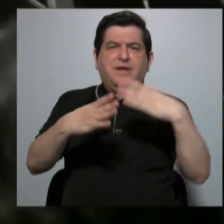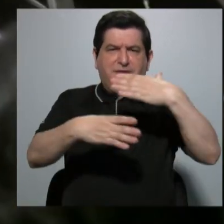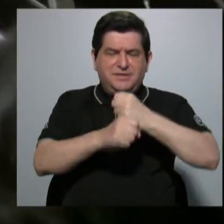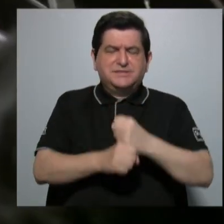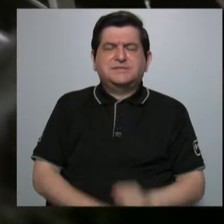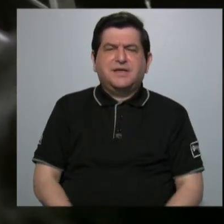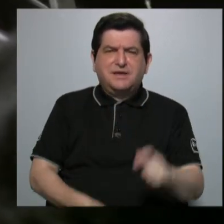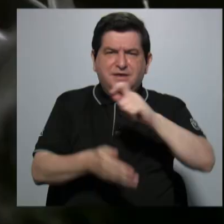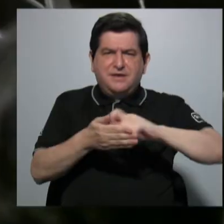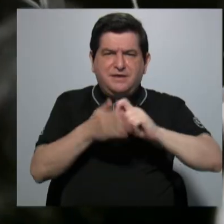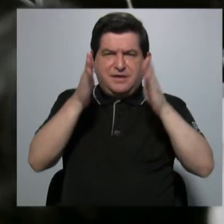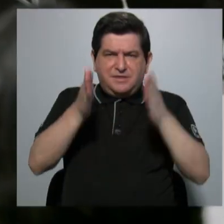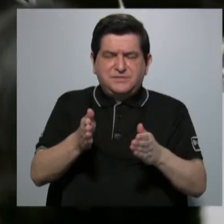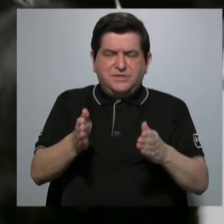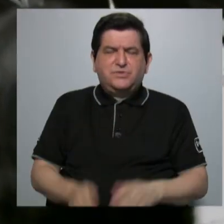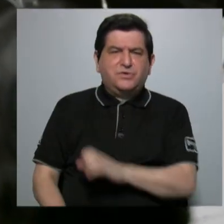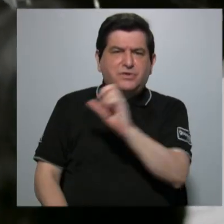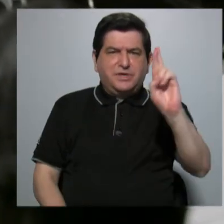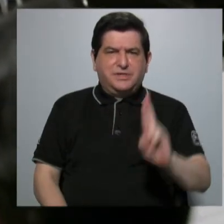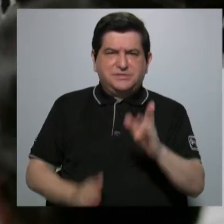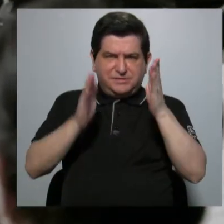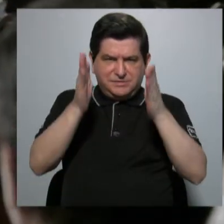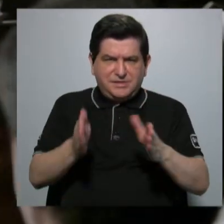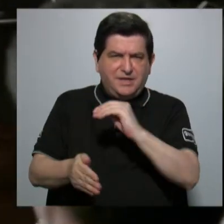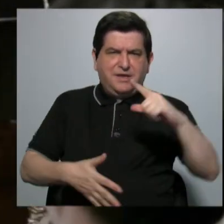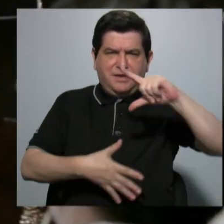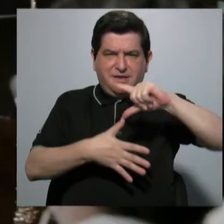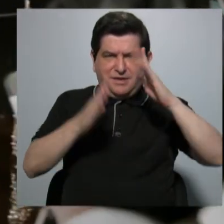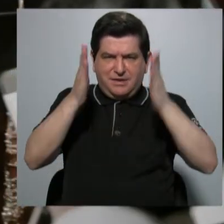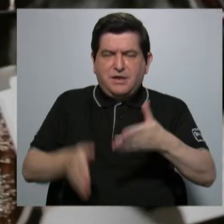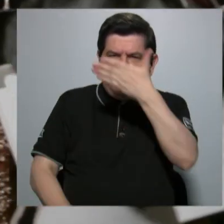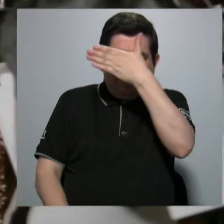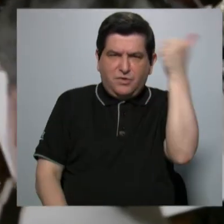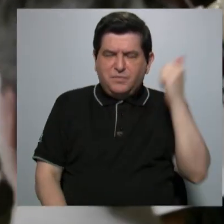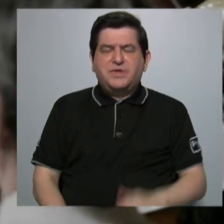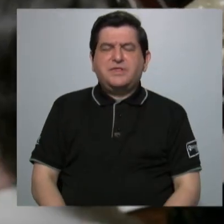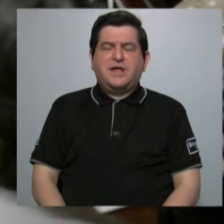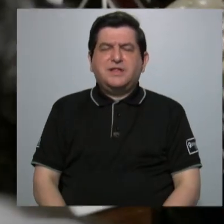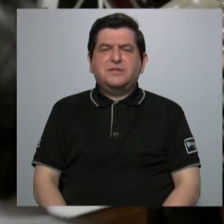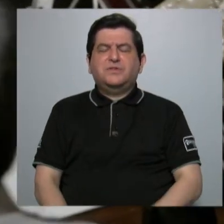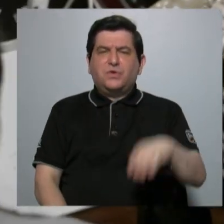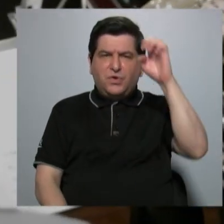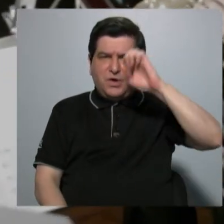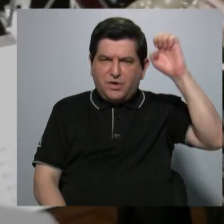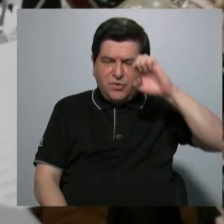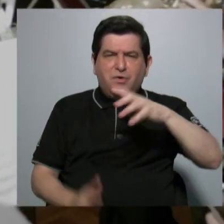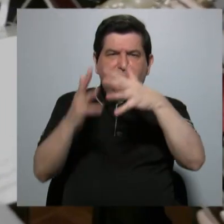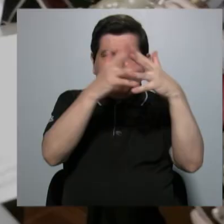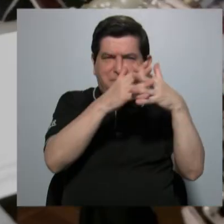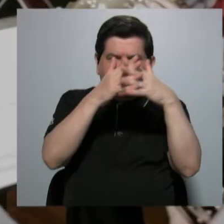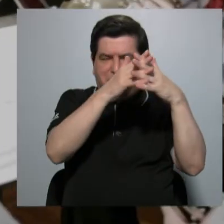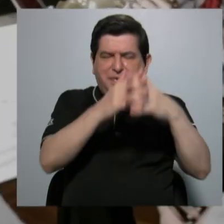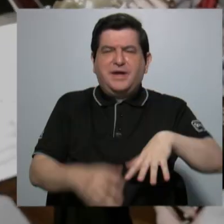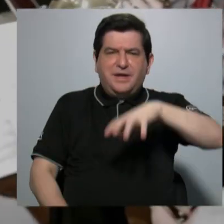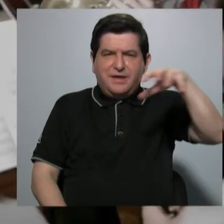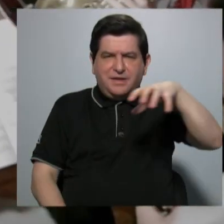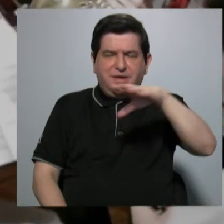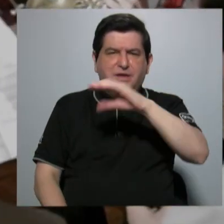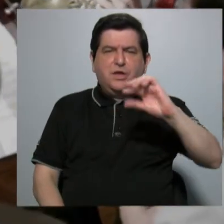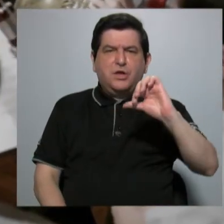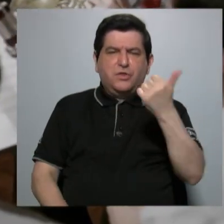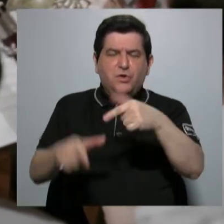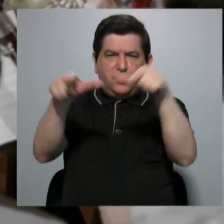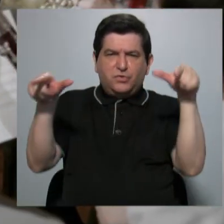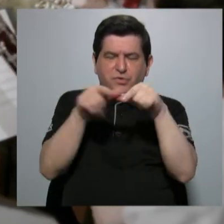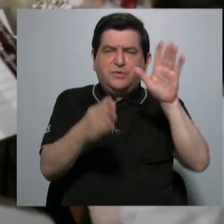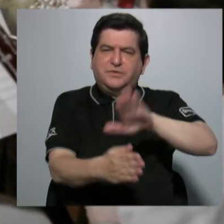de compositores costarricenses y latinoamericanos, sin dejar de lado el repertorio europeo, estadounidense, caribeño y de